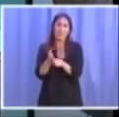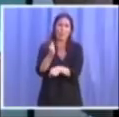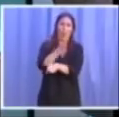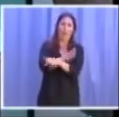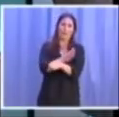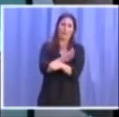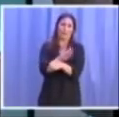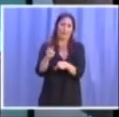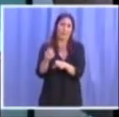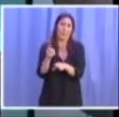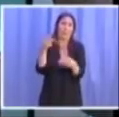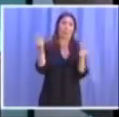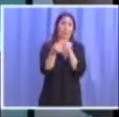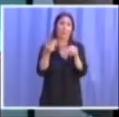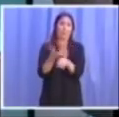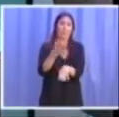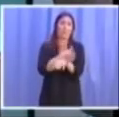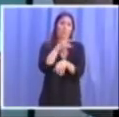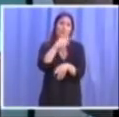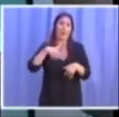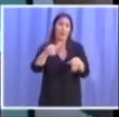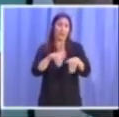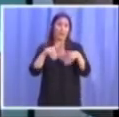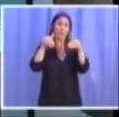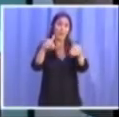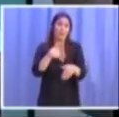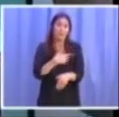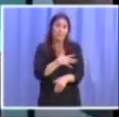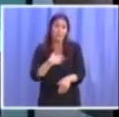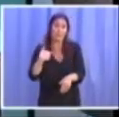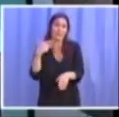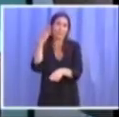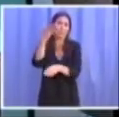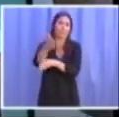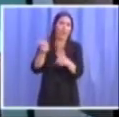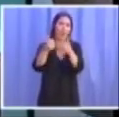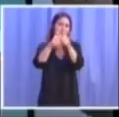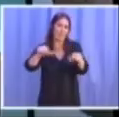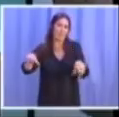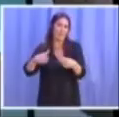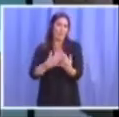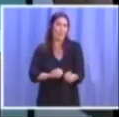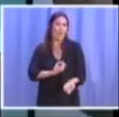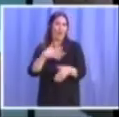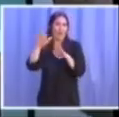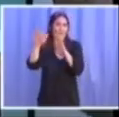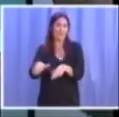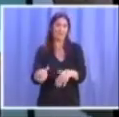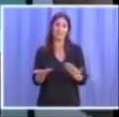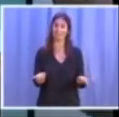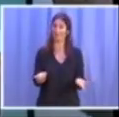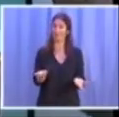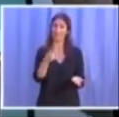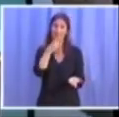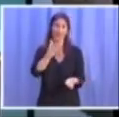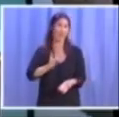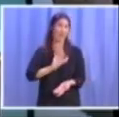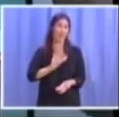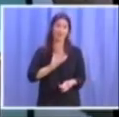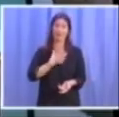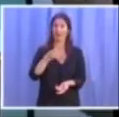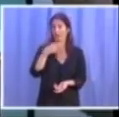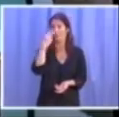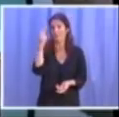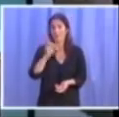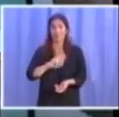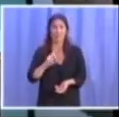lo suficiente para que los candidatos que quisiéramos pudiéramos irnos a Albacete con la afición. Pero parece ser que el alcalde no tenía mucho interés